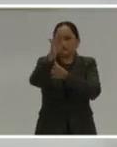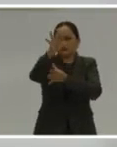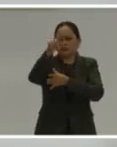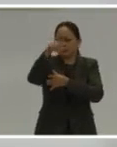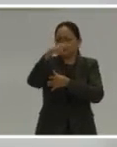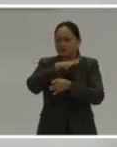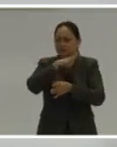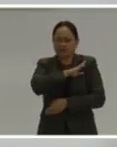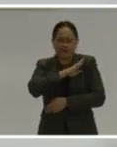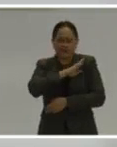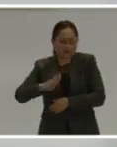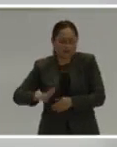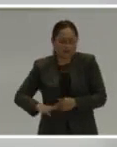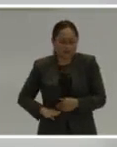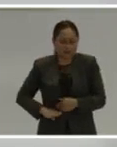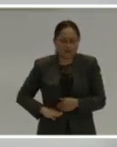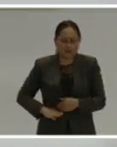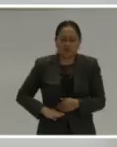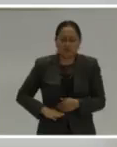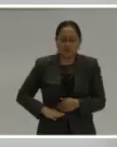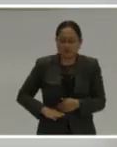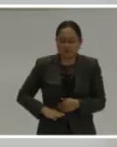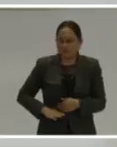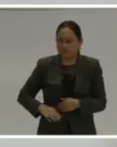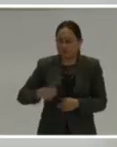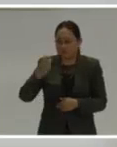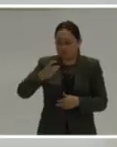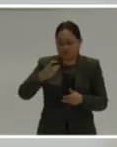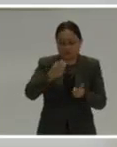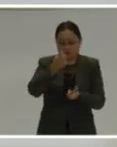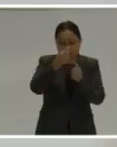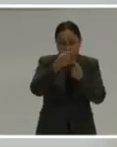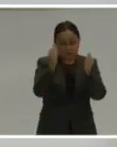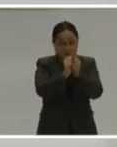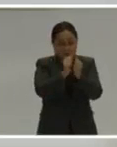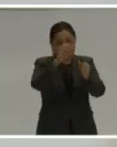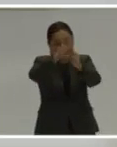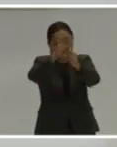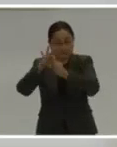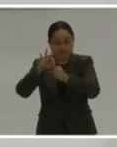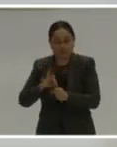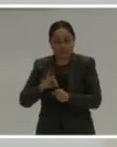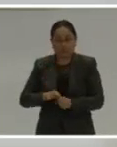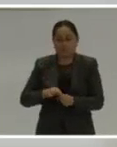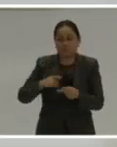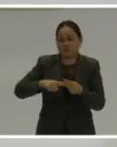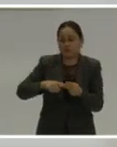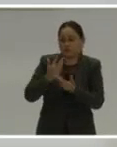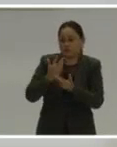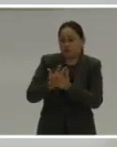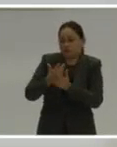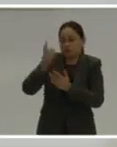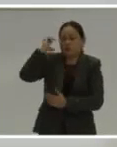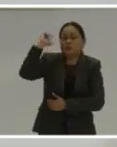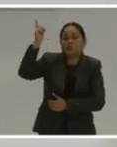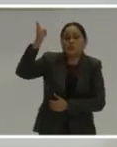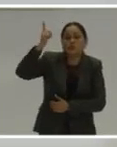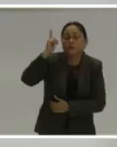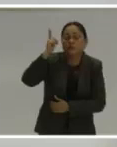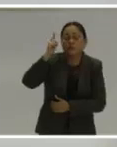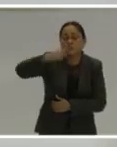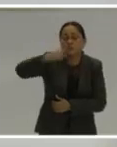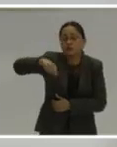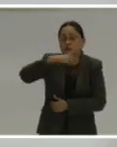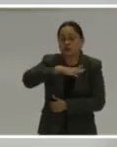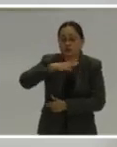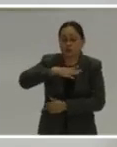municipios, son pocos, bajo sufragio. Tenemos el sueño y la esperanza de que ahí están las